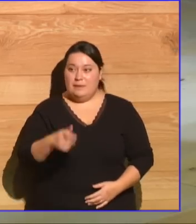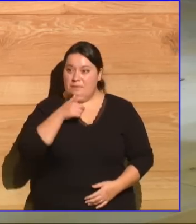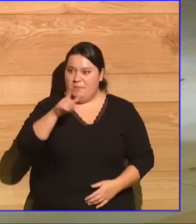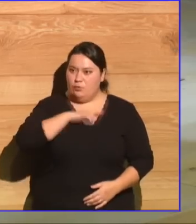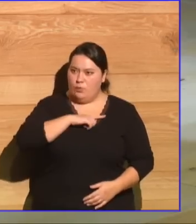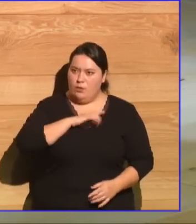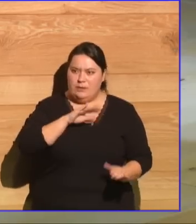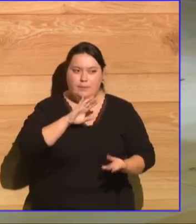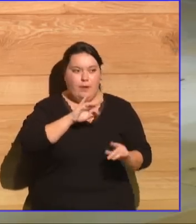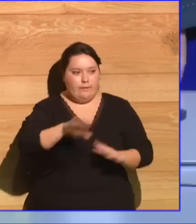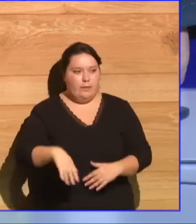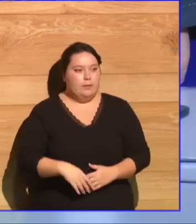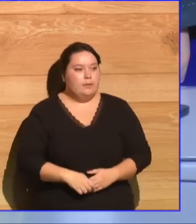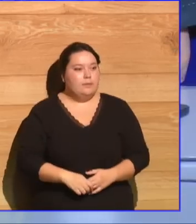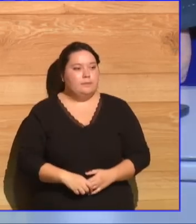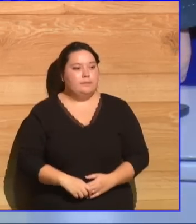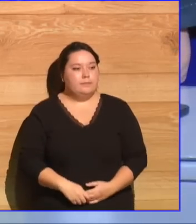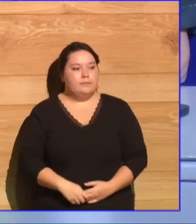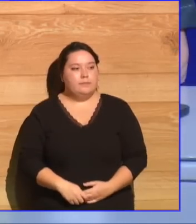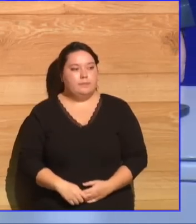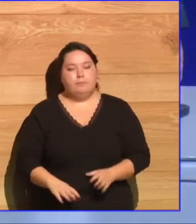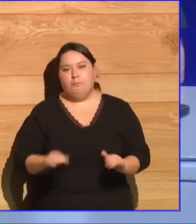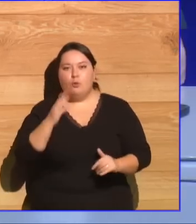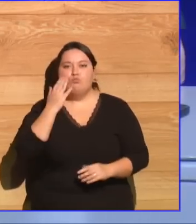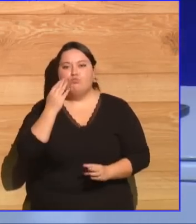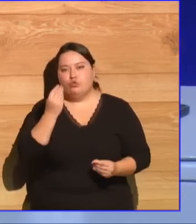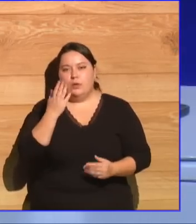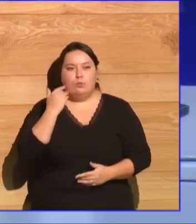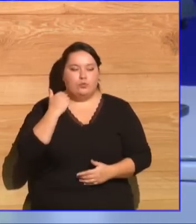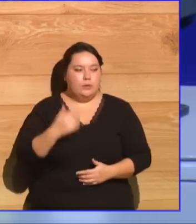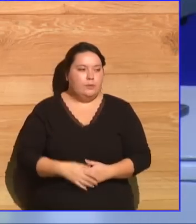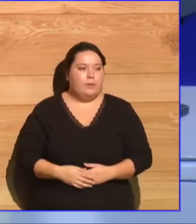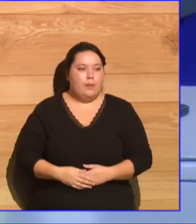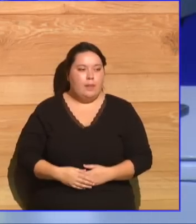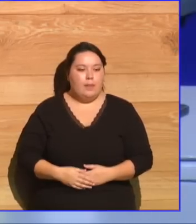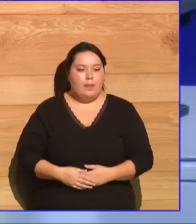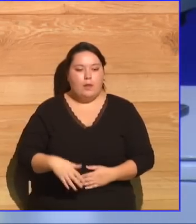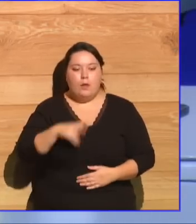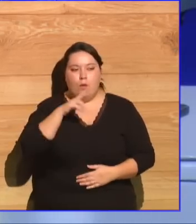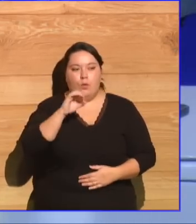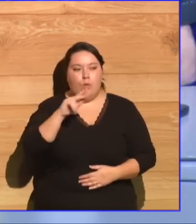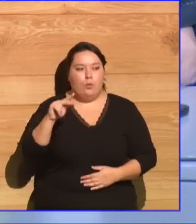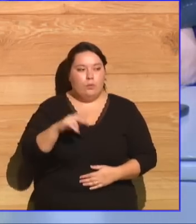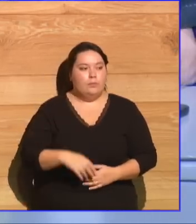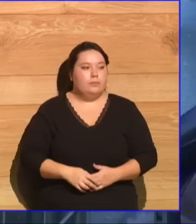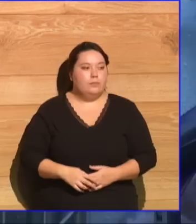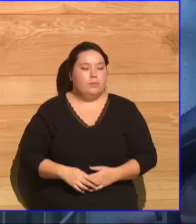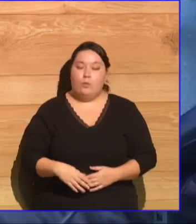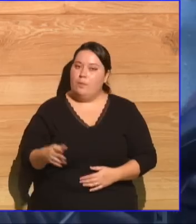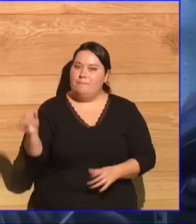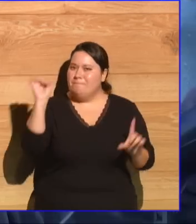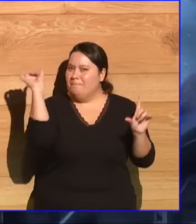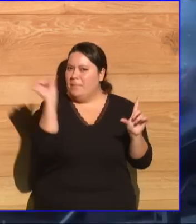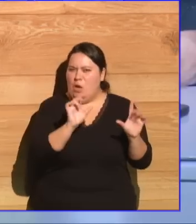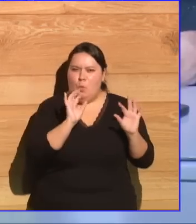pero súper al final. Y con muchísimo cariño. Hook, que... ¡Qué bueno, peliculón! Esto también